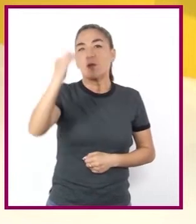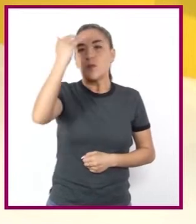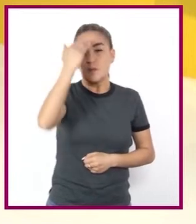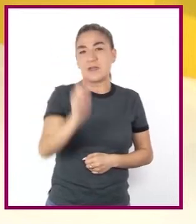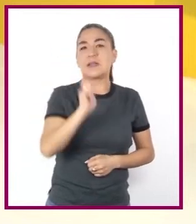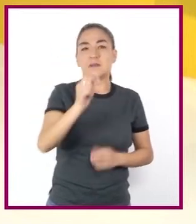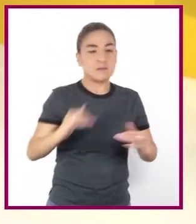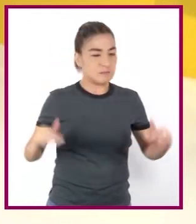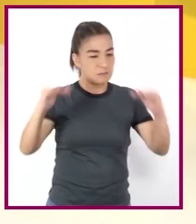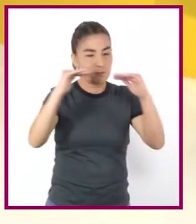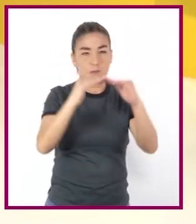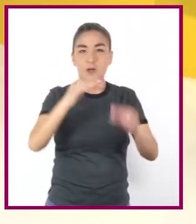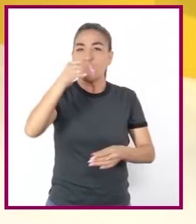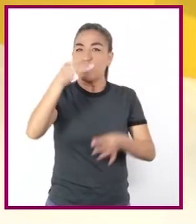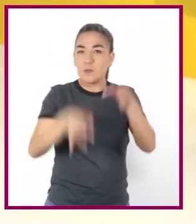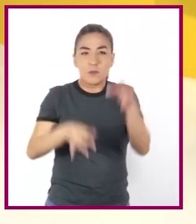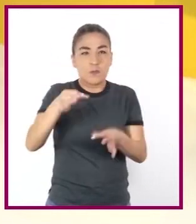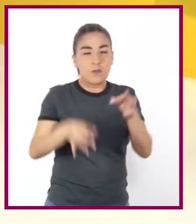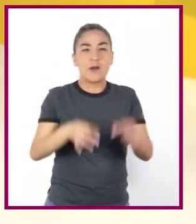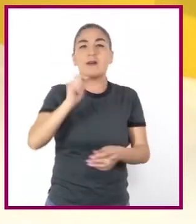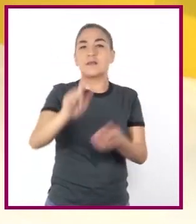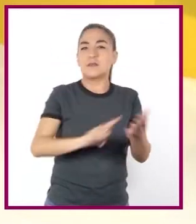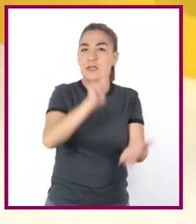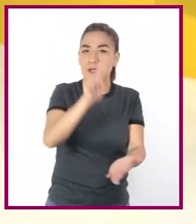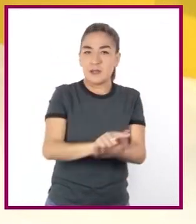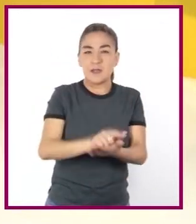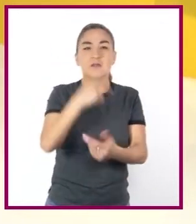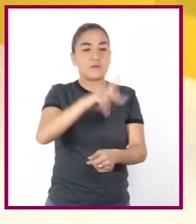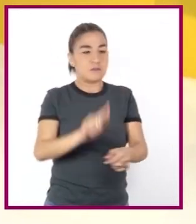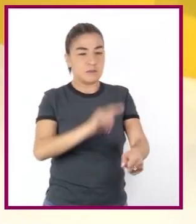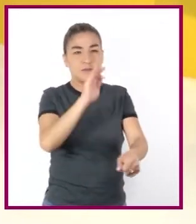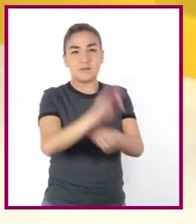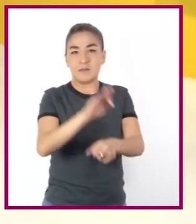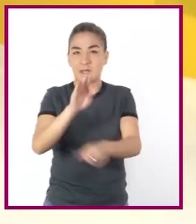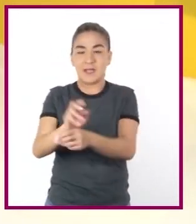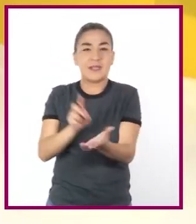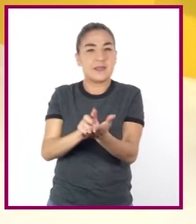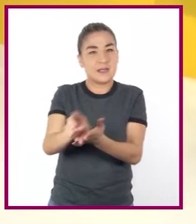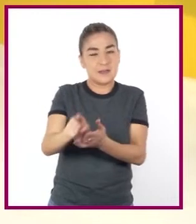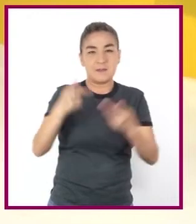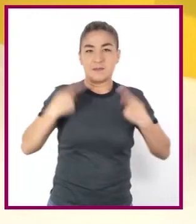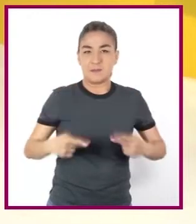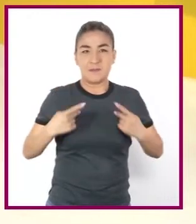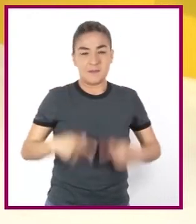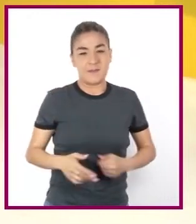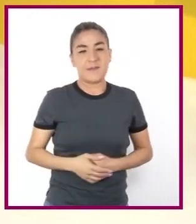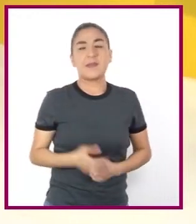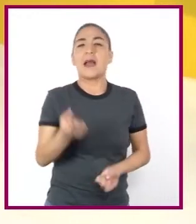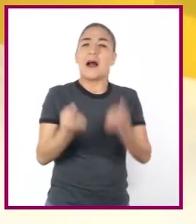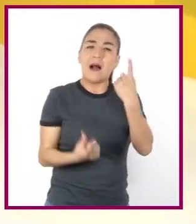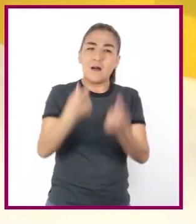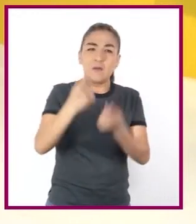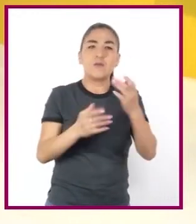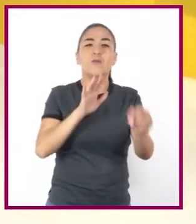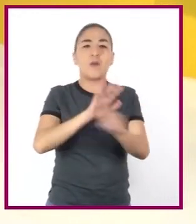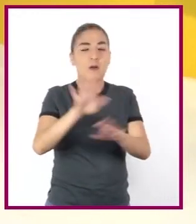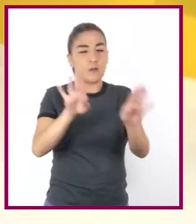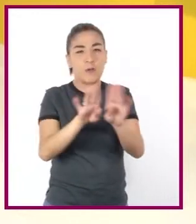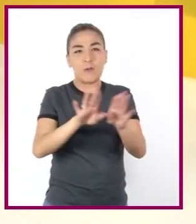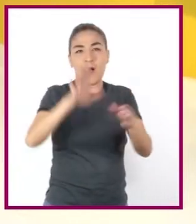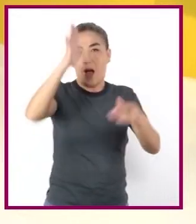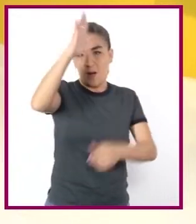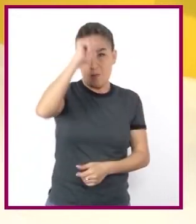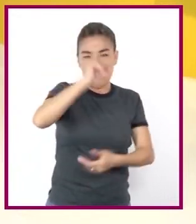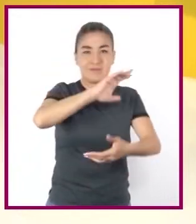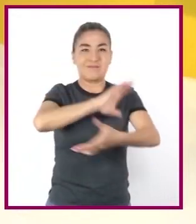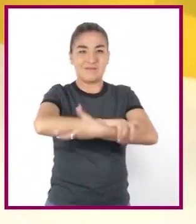igualdad jurídica que determina los derechos de cada persona. Algunos tratados internacionales firmados